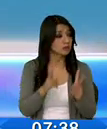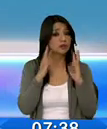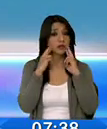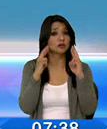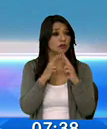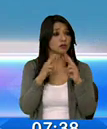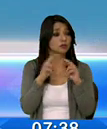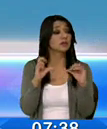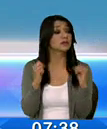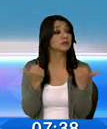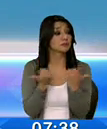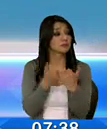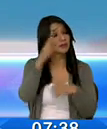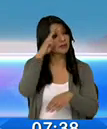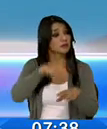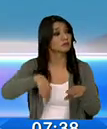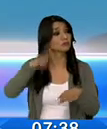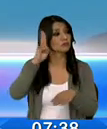a la Asamblea Nacional